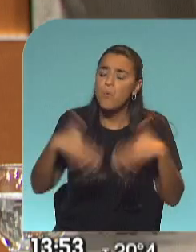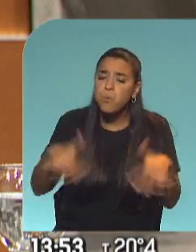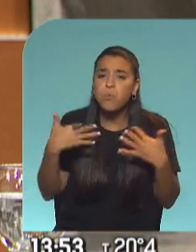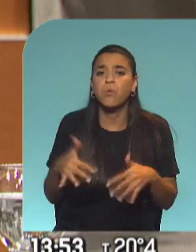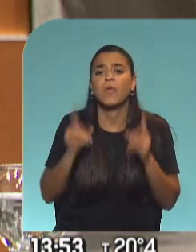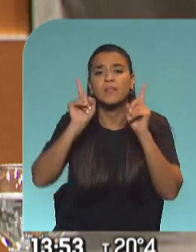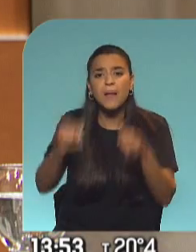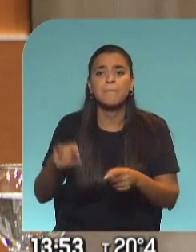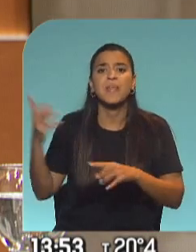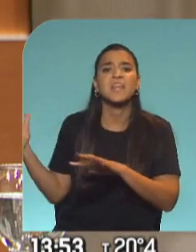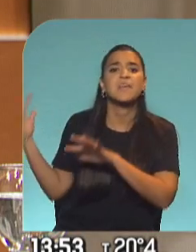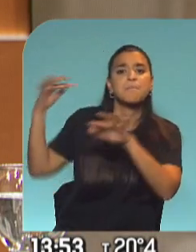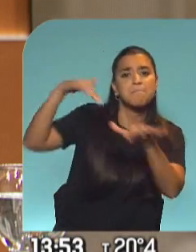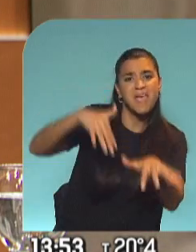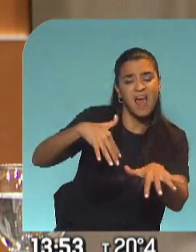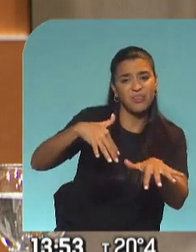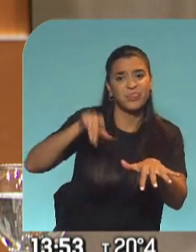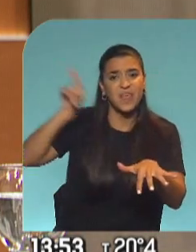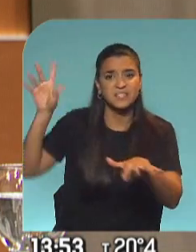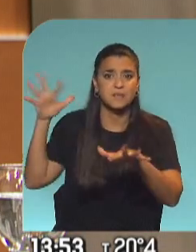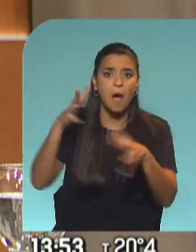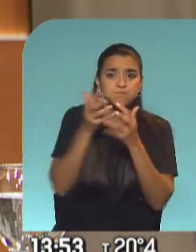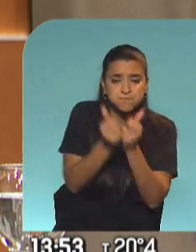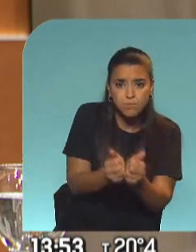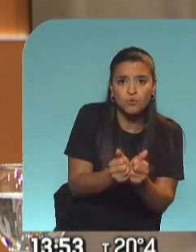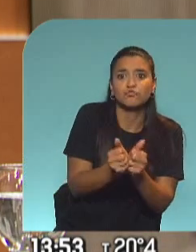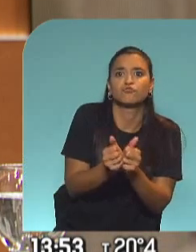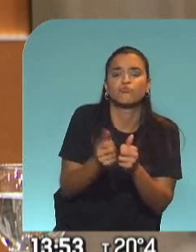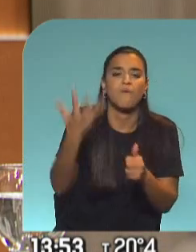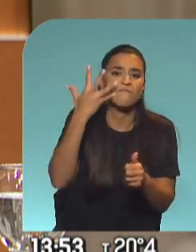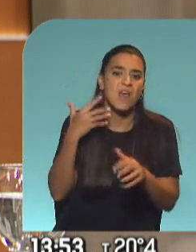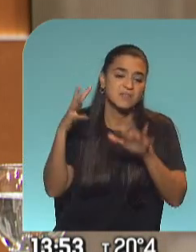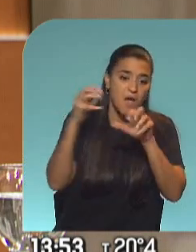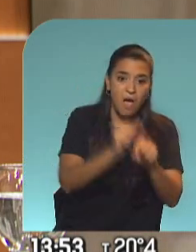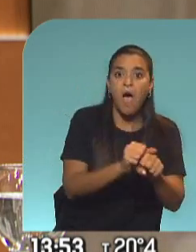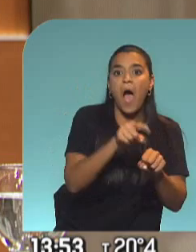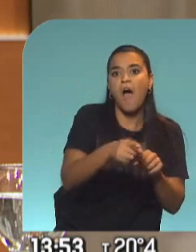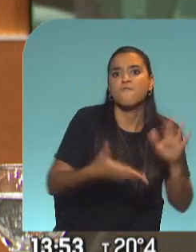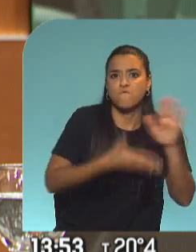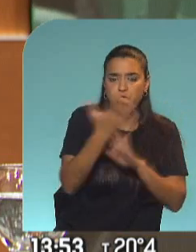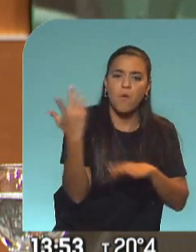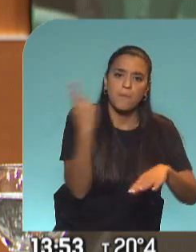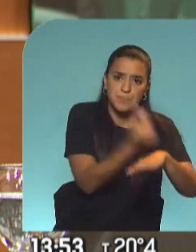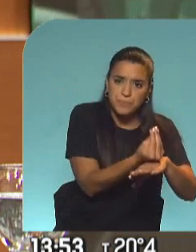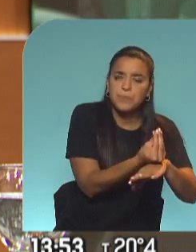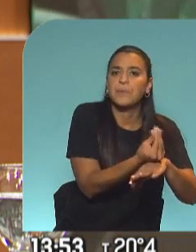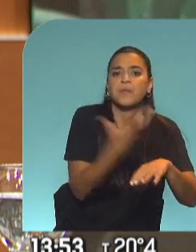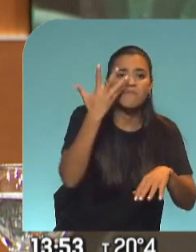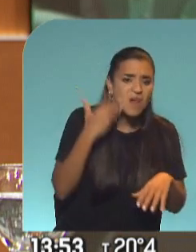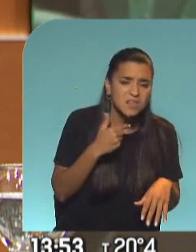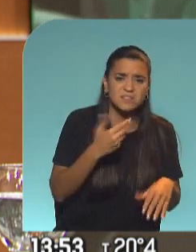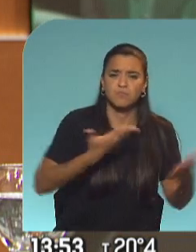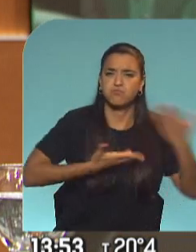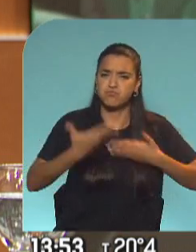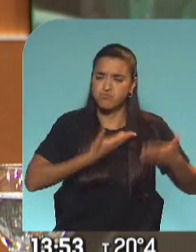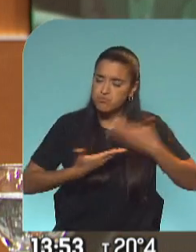de los inmigrantes argelinos que respaldaban el poder colonial francés y se fueron a vivir a Francia y fueron maltratados por la sociedad francesa después